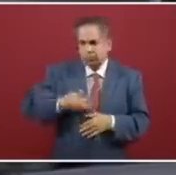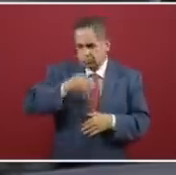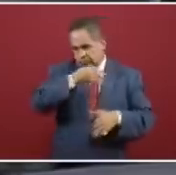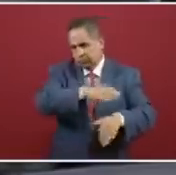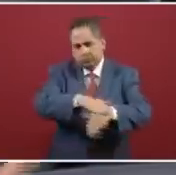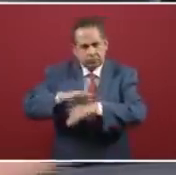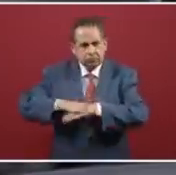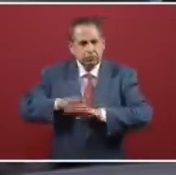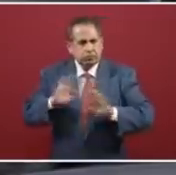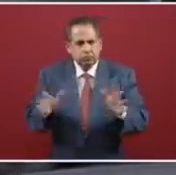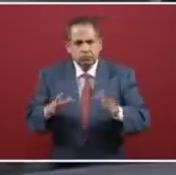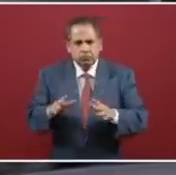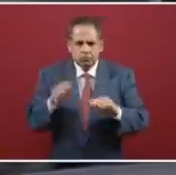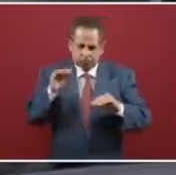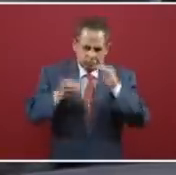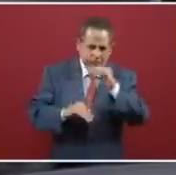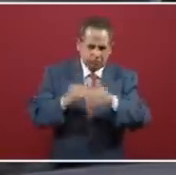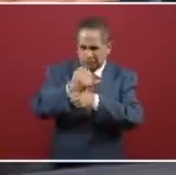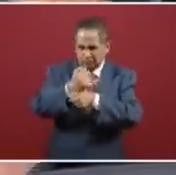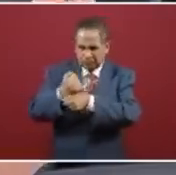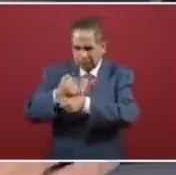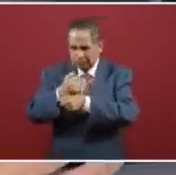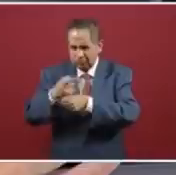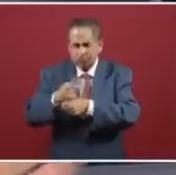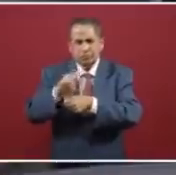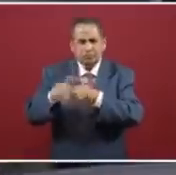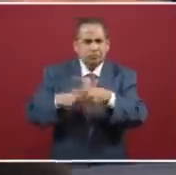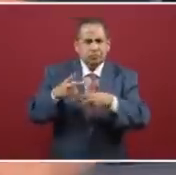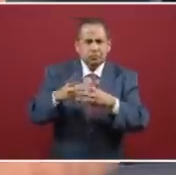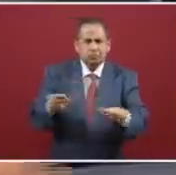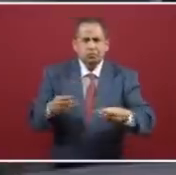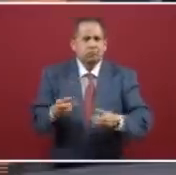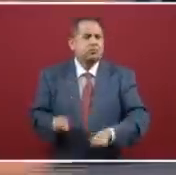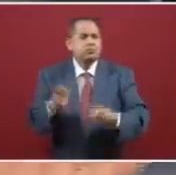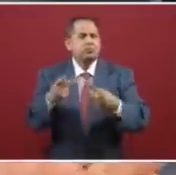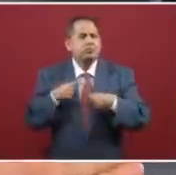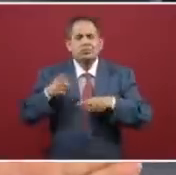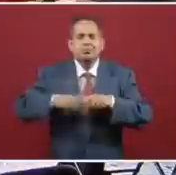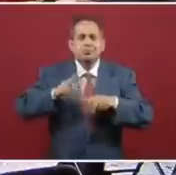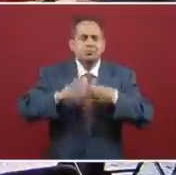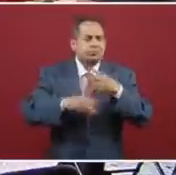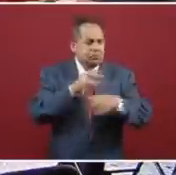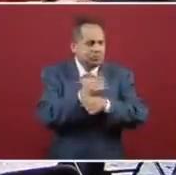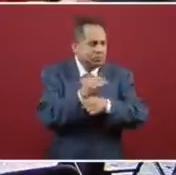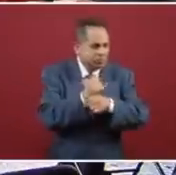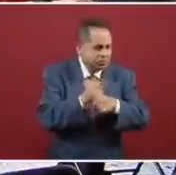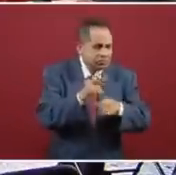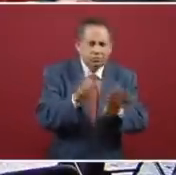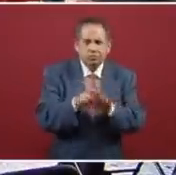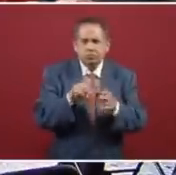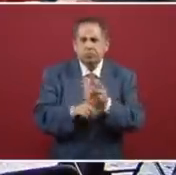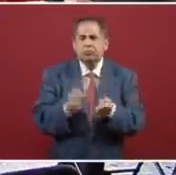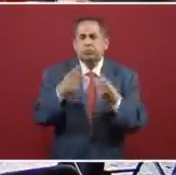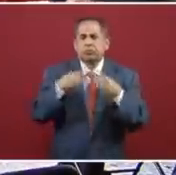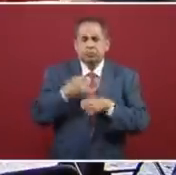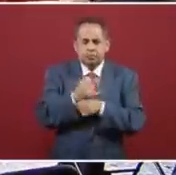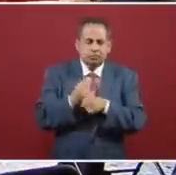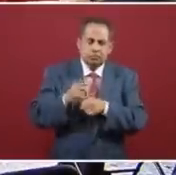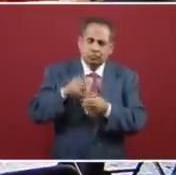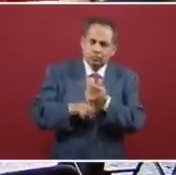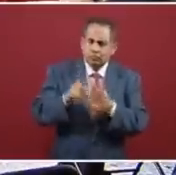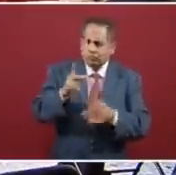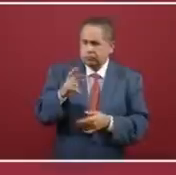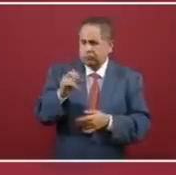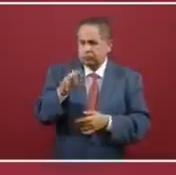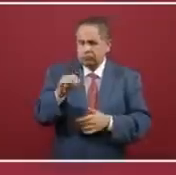anunció que esta infraestructura de inspectores desaparecía cuántos o quién está realizando esta revisión y cuántos inspectores hay